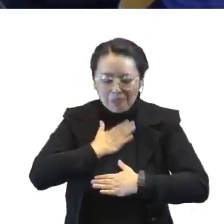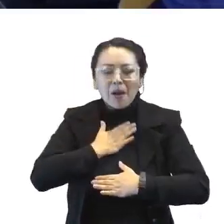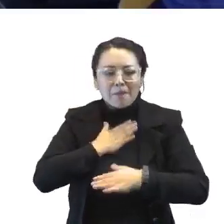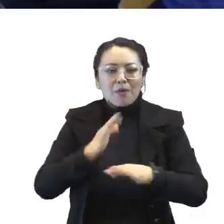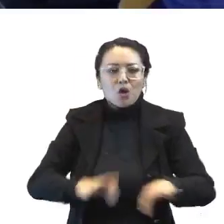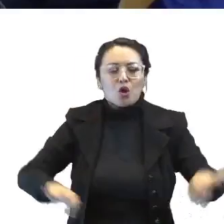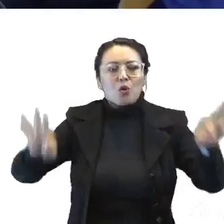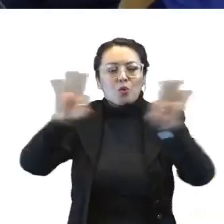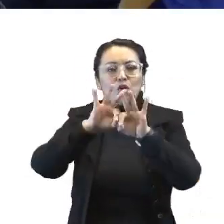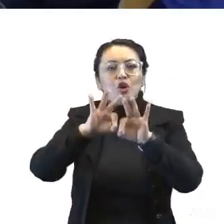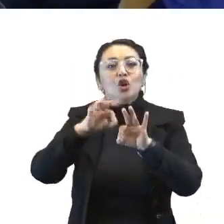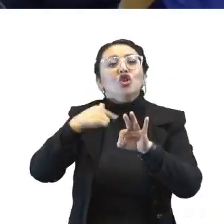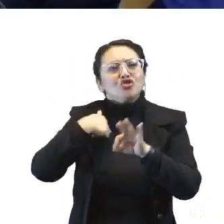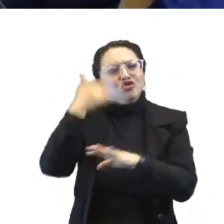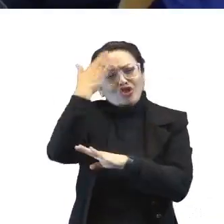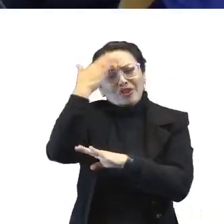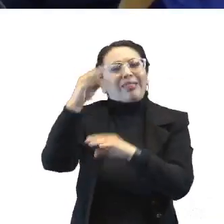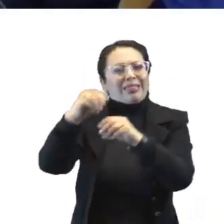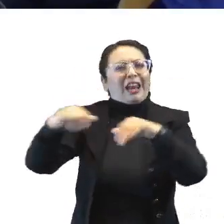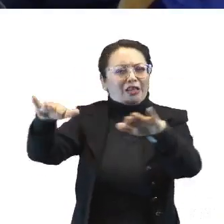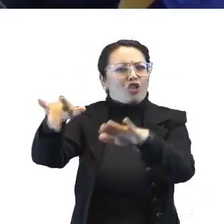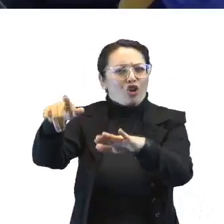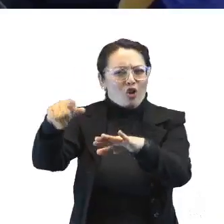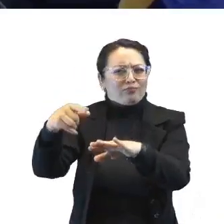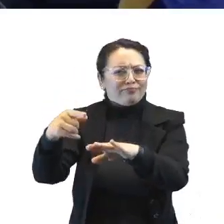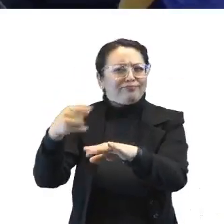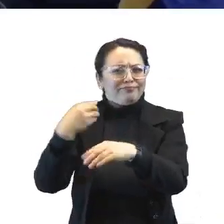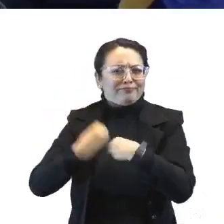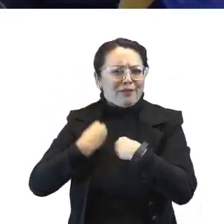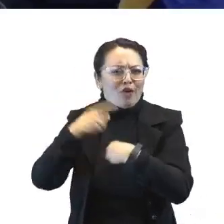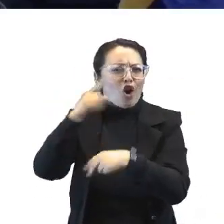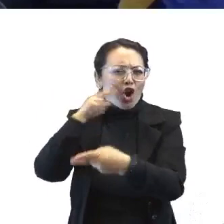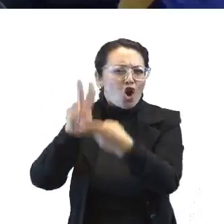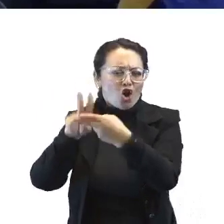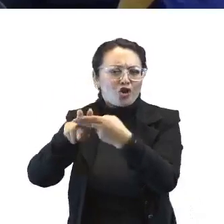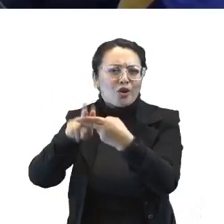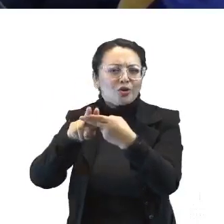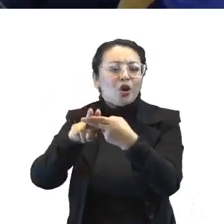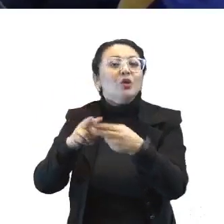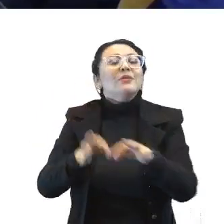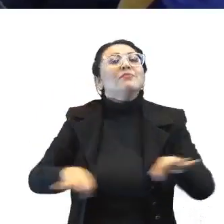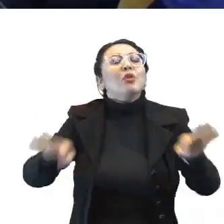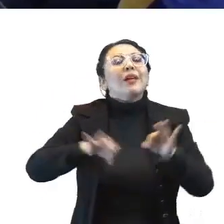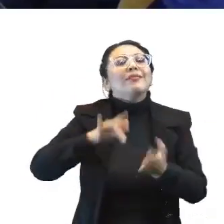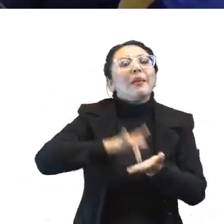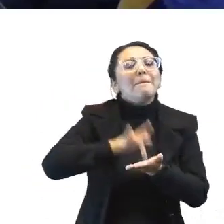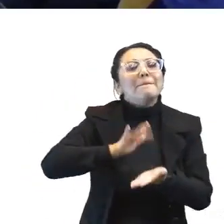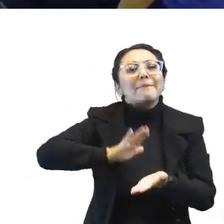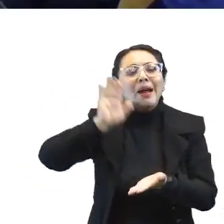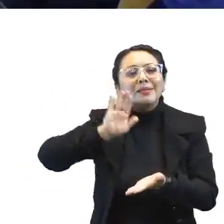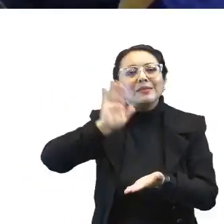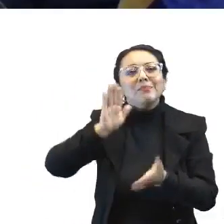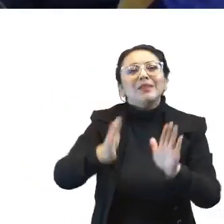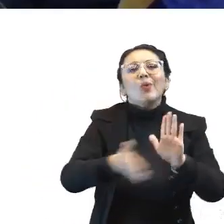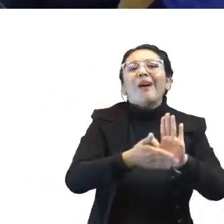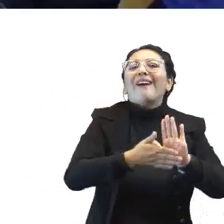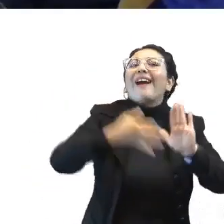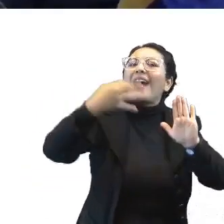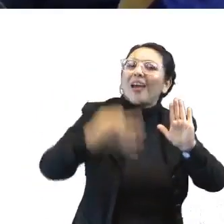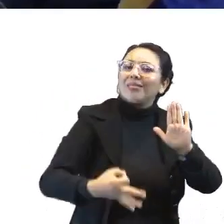vengo de territorio y sé lo que significa garantizar la participación de las mujeres en toda su diversidad.